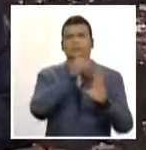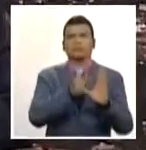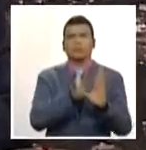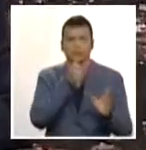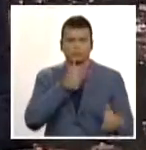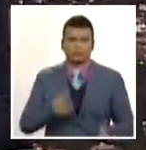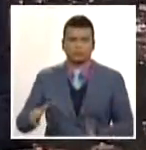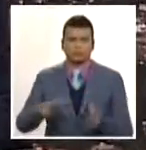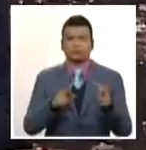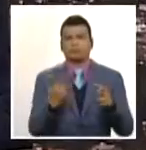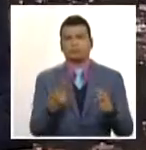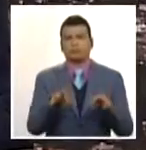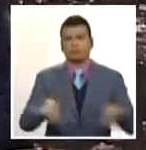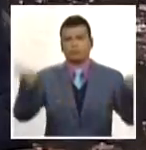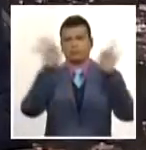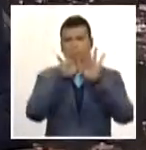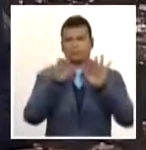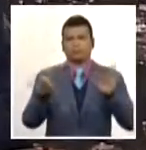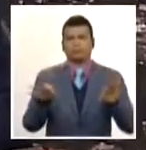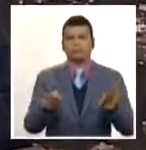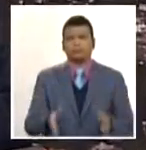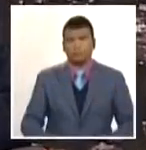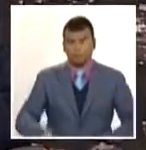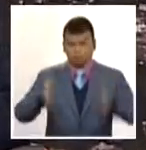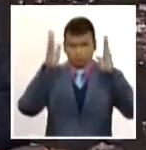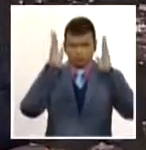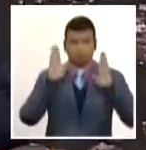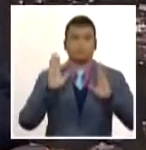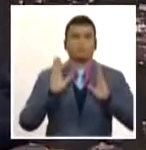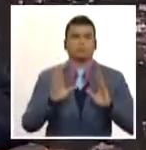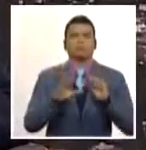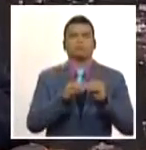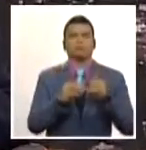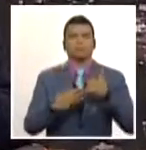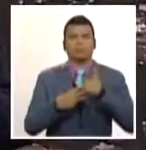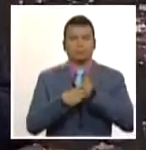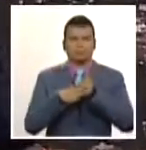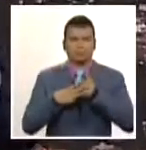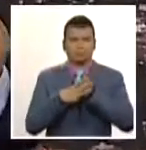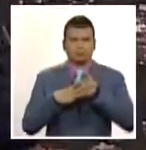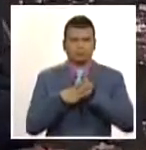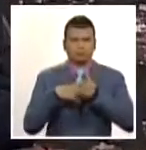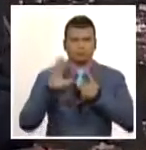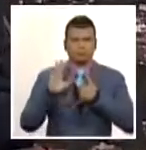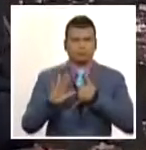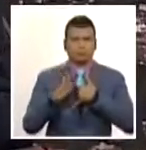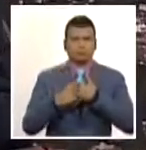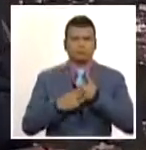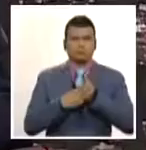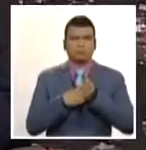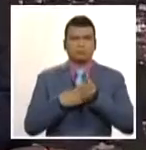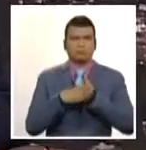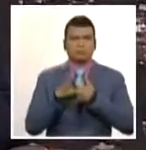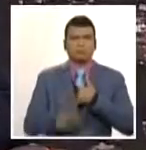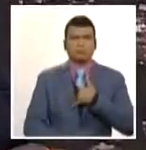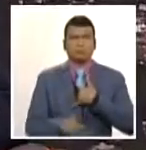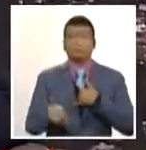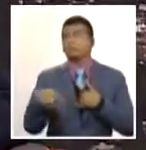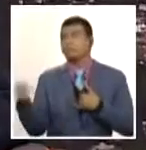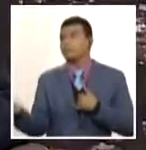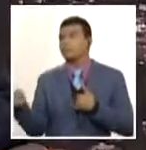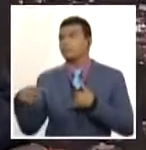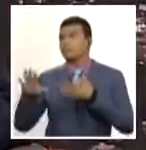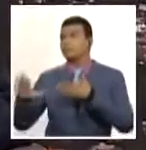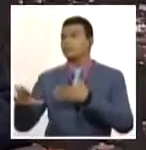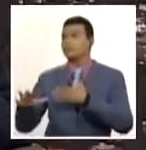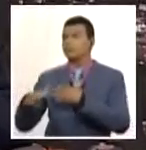ríos importantes, verticales, Cauca, Magdalena, y siguen las cordilleras, pero no hay transversalidad. Tanto